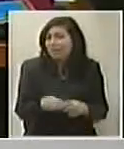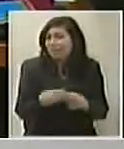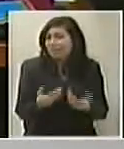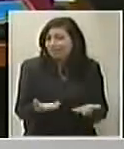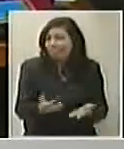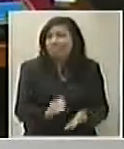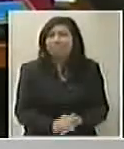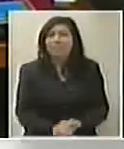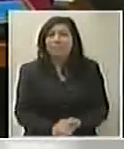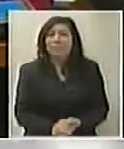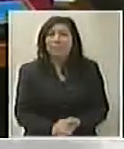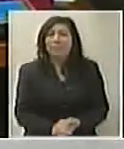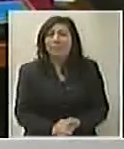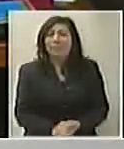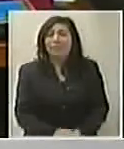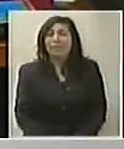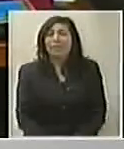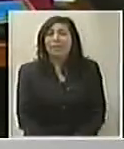principalmente.